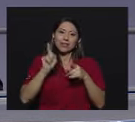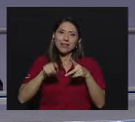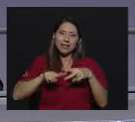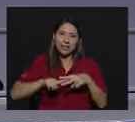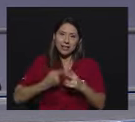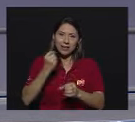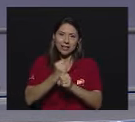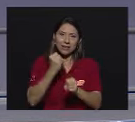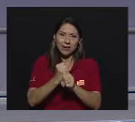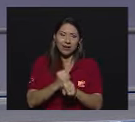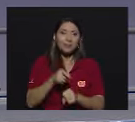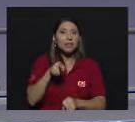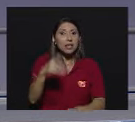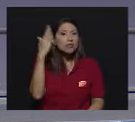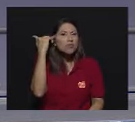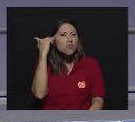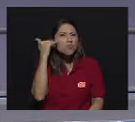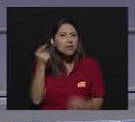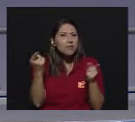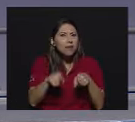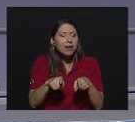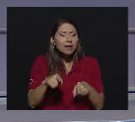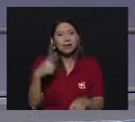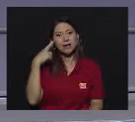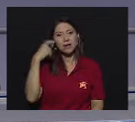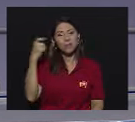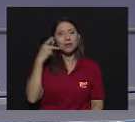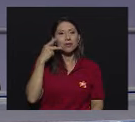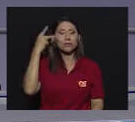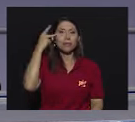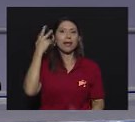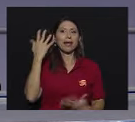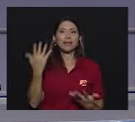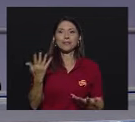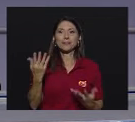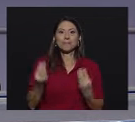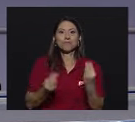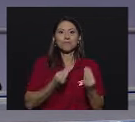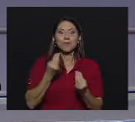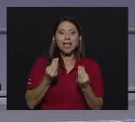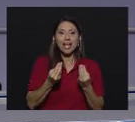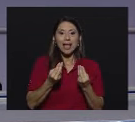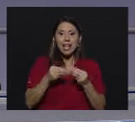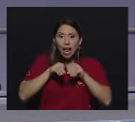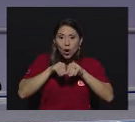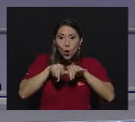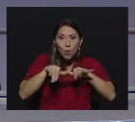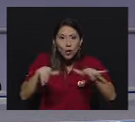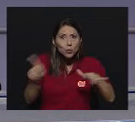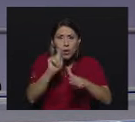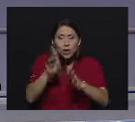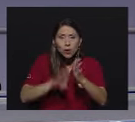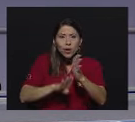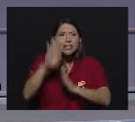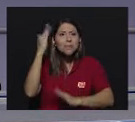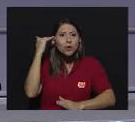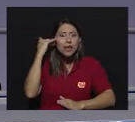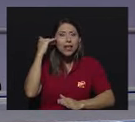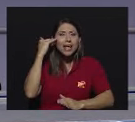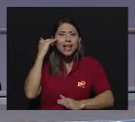empezar a trabajar. ¿Y por qué sucede esto? Bueno, porque los padres necesariamente, ¿por qué no crece la cobertura? No solamente porque no